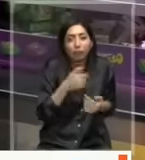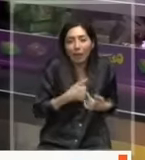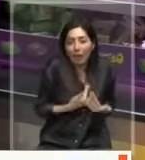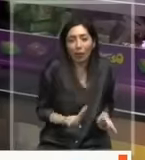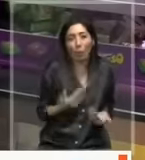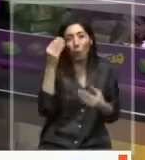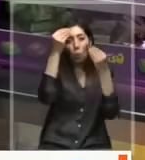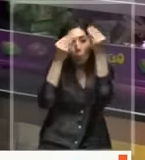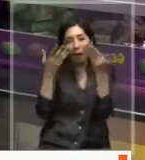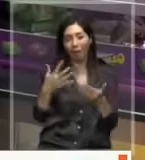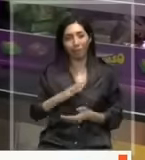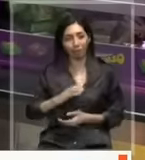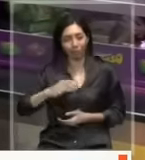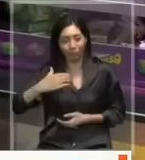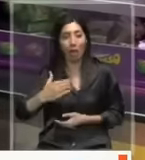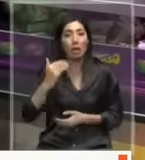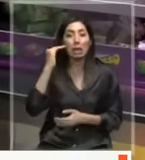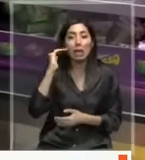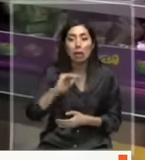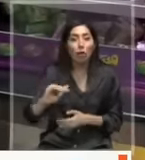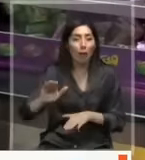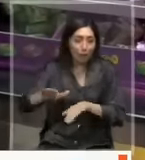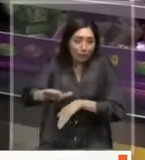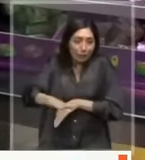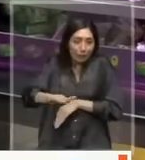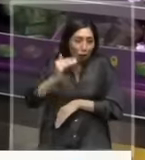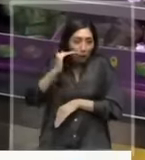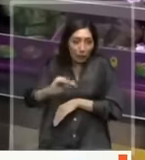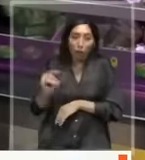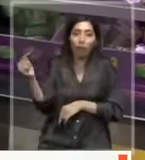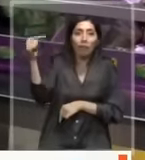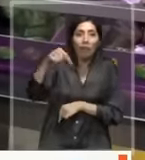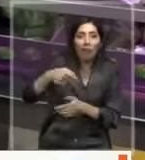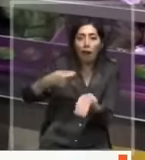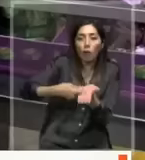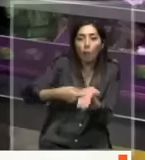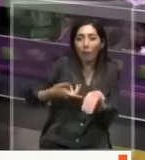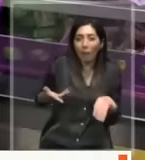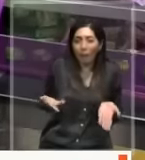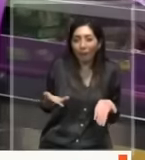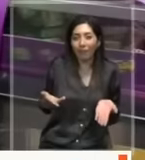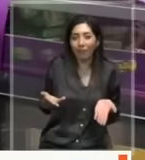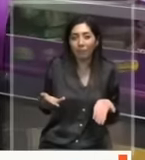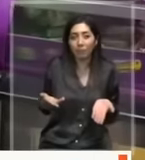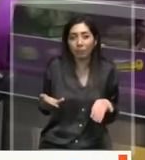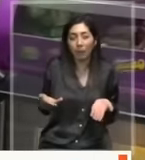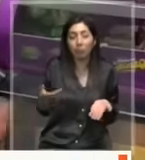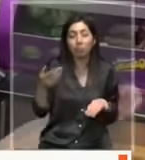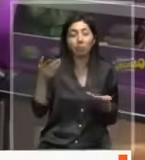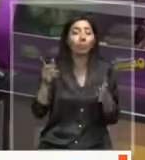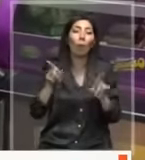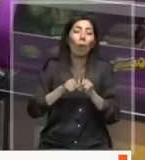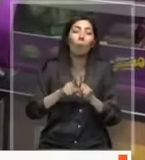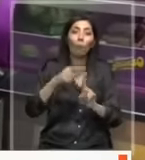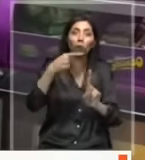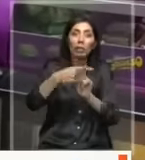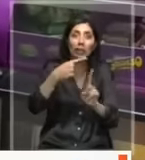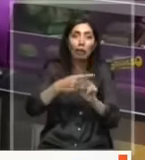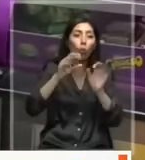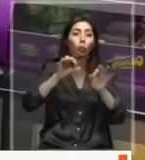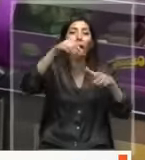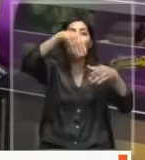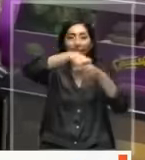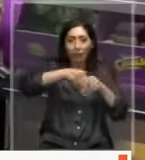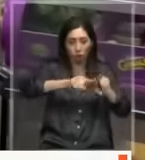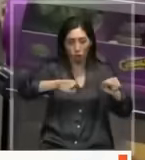entonces vienen a comprar niños que a veces son más pequeños que ella. Y bueno, lo bueno de todo esto es que ocurrió aquí adentro del